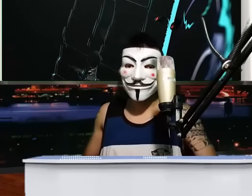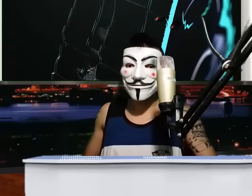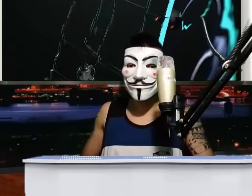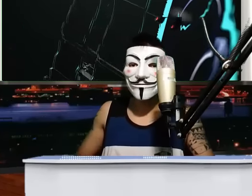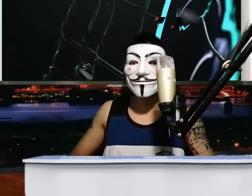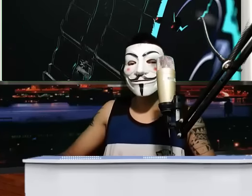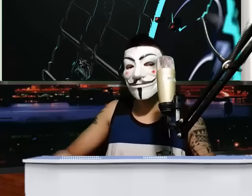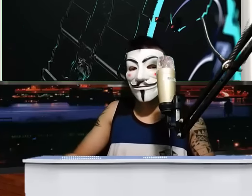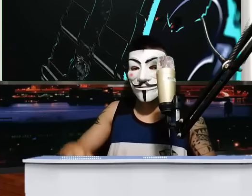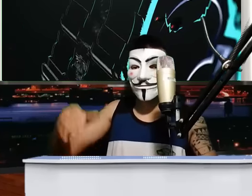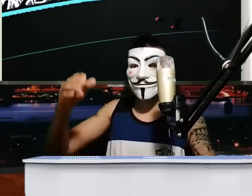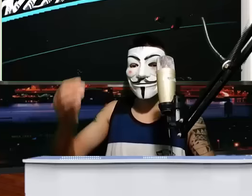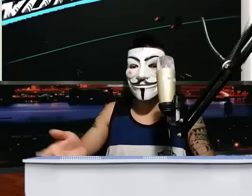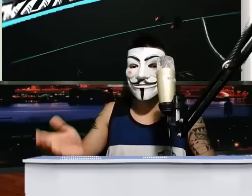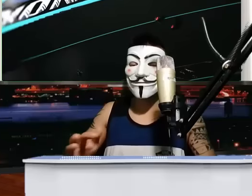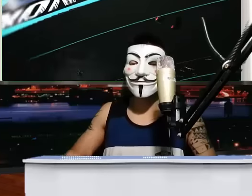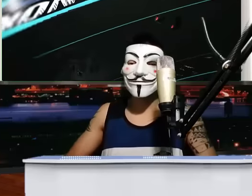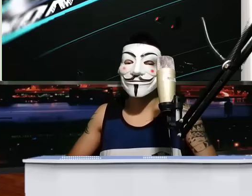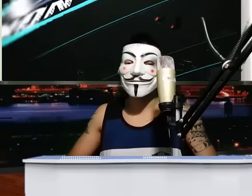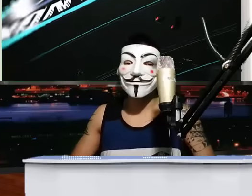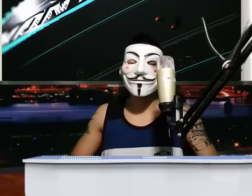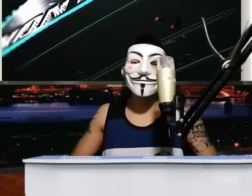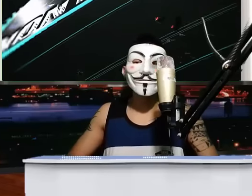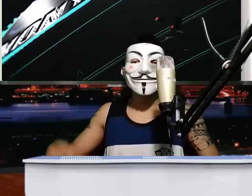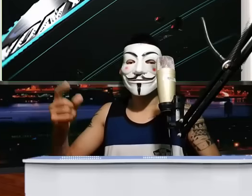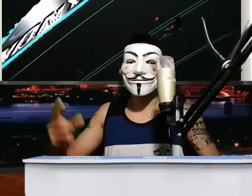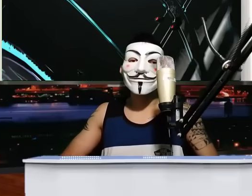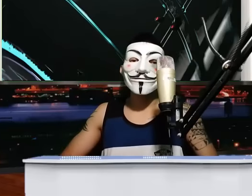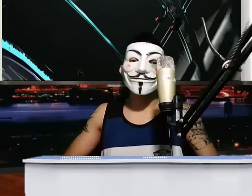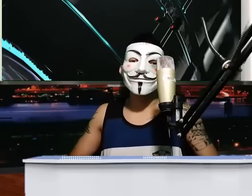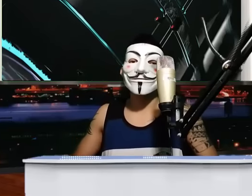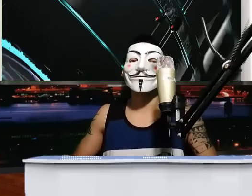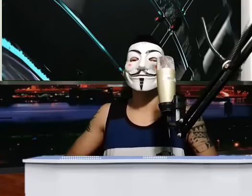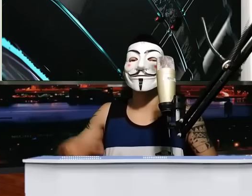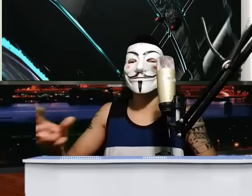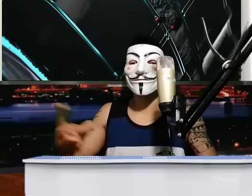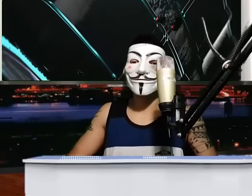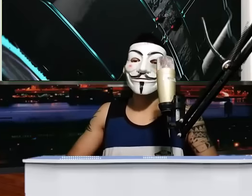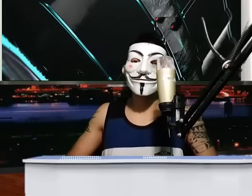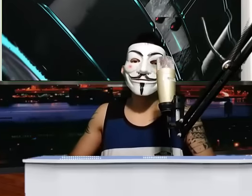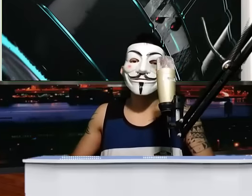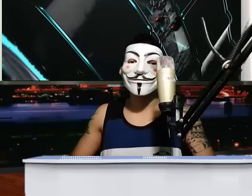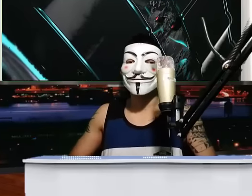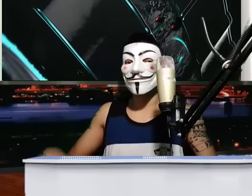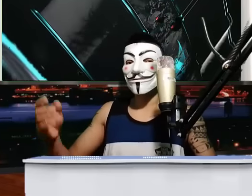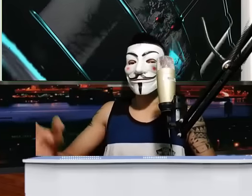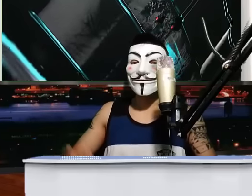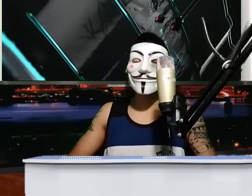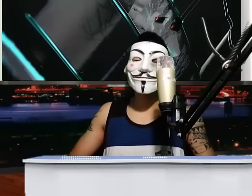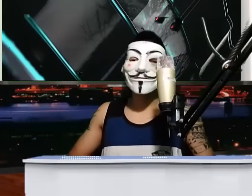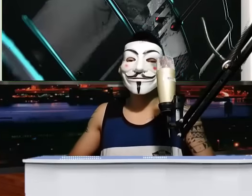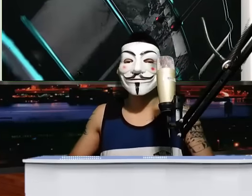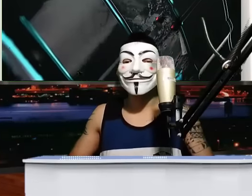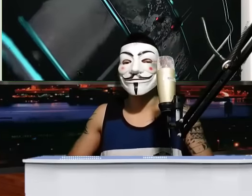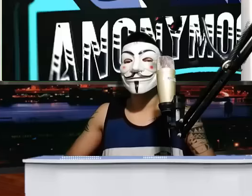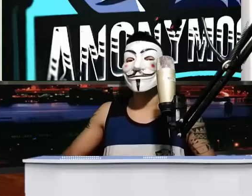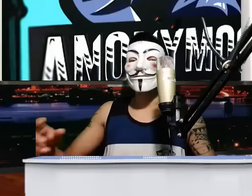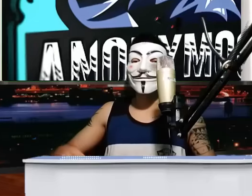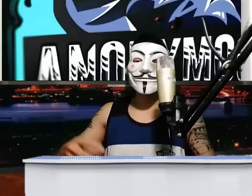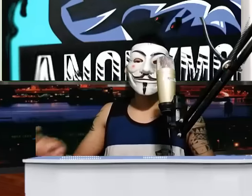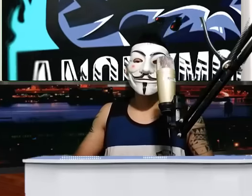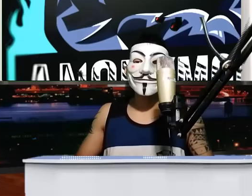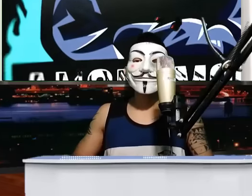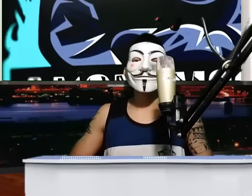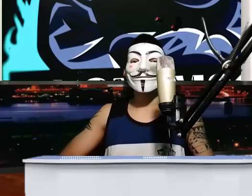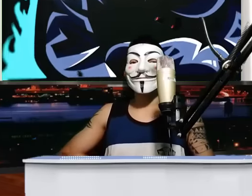a la información. Y esos periodistas profesionales son los de Gato Encerrado y también los del Faro. O sea, ya se imaginan,